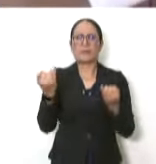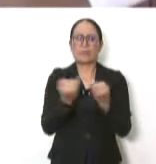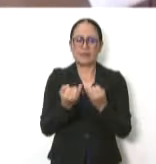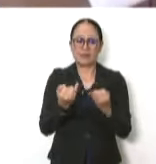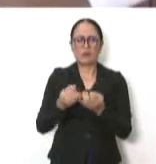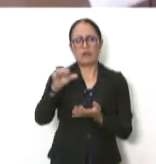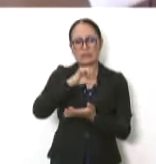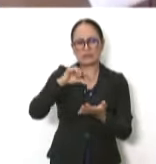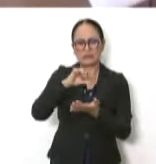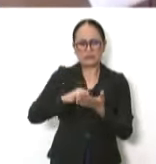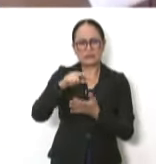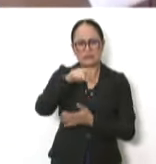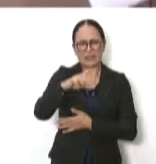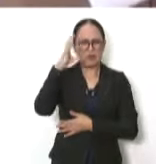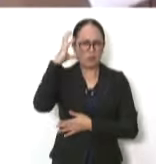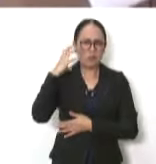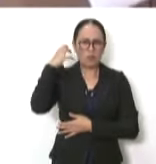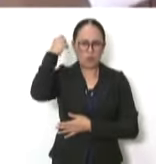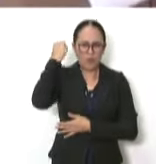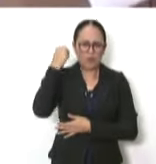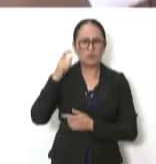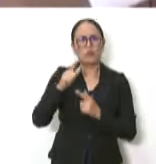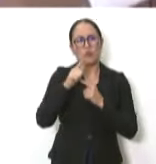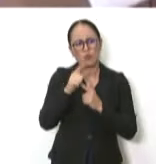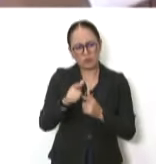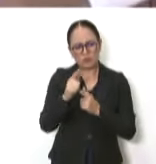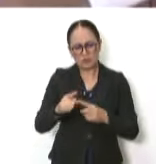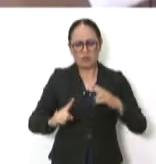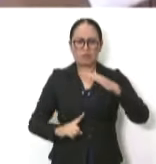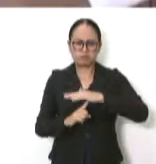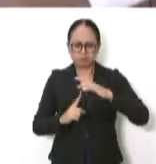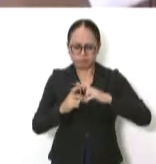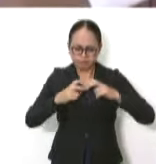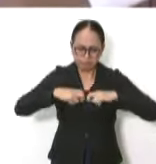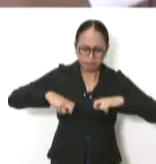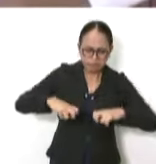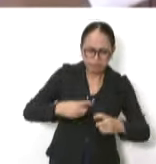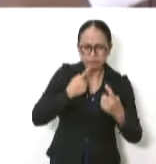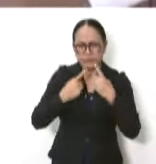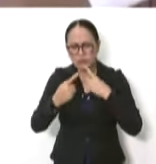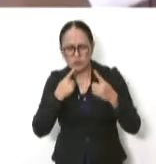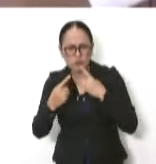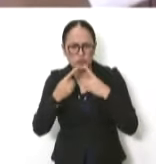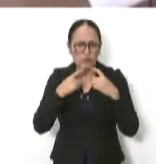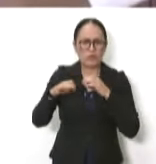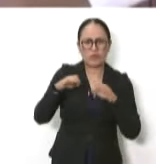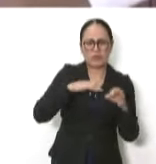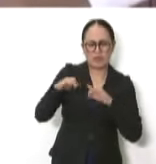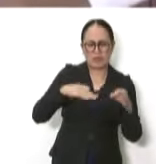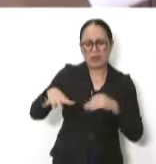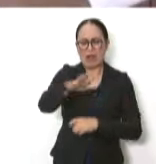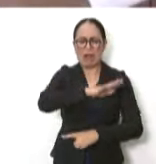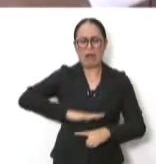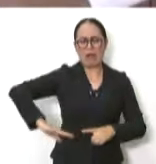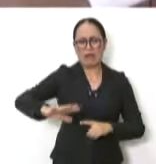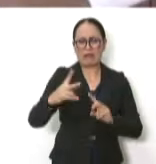Centro SCT Morelos, para que continuaran las mesas de trabajo y atención directa a los vecinos de las zonas afectadas por los